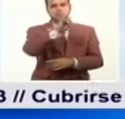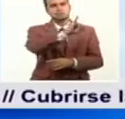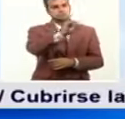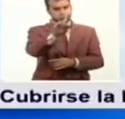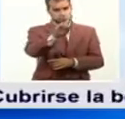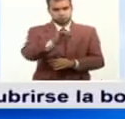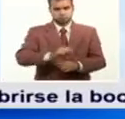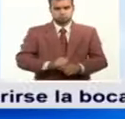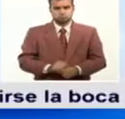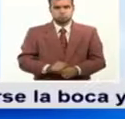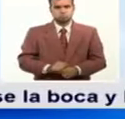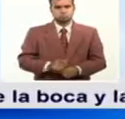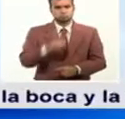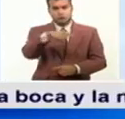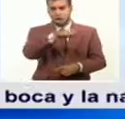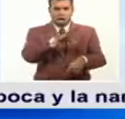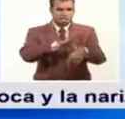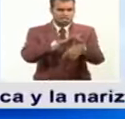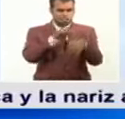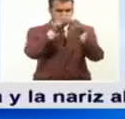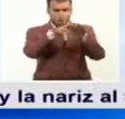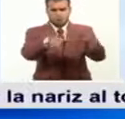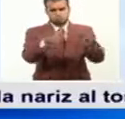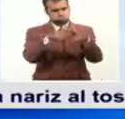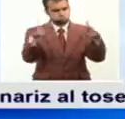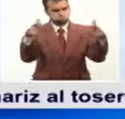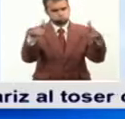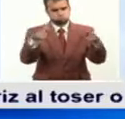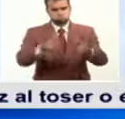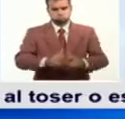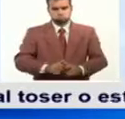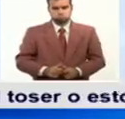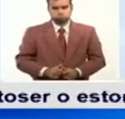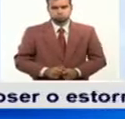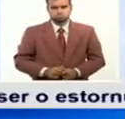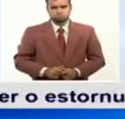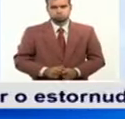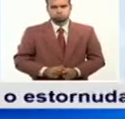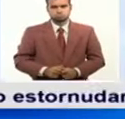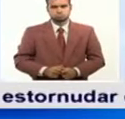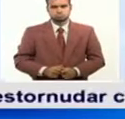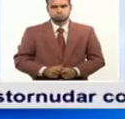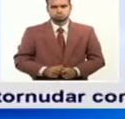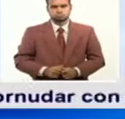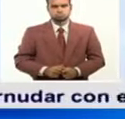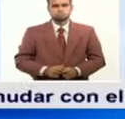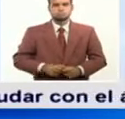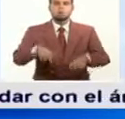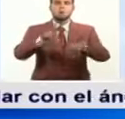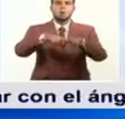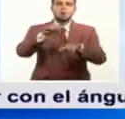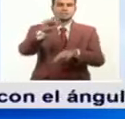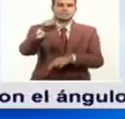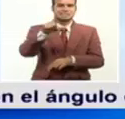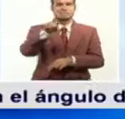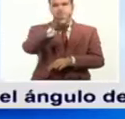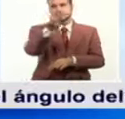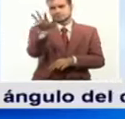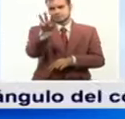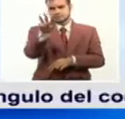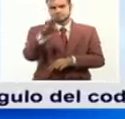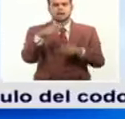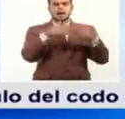es la provincia que tiene mayor número de casos en ese territorio. Holguín 33, Granma